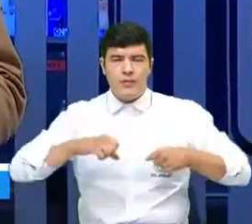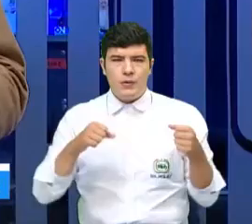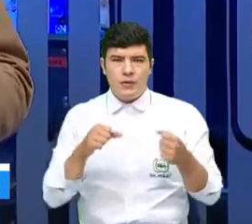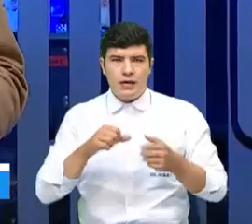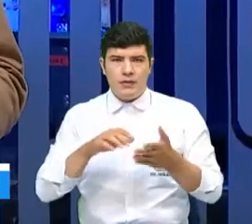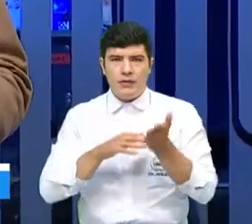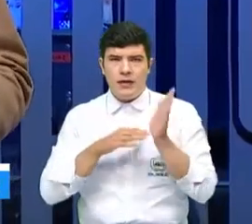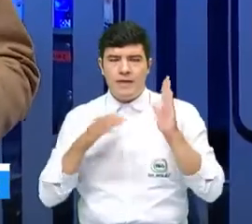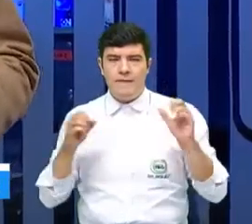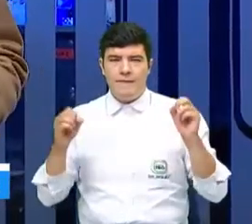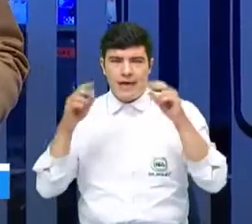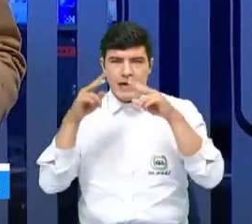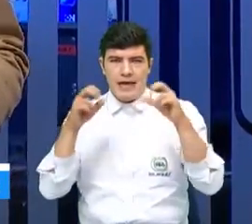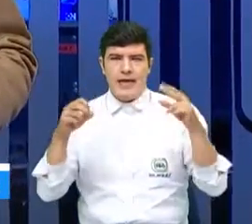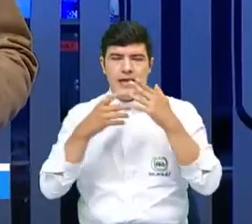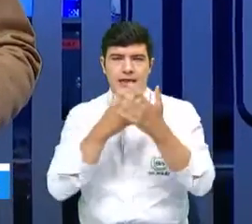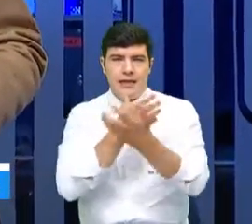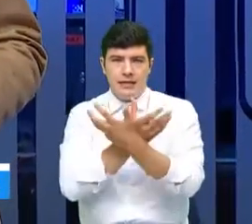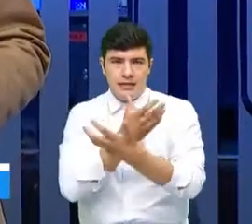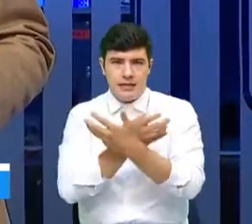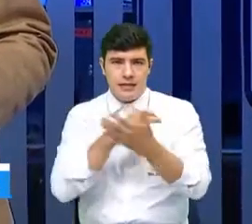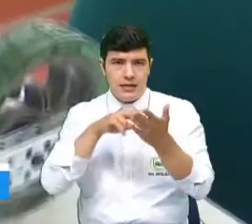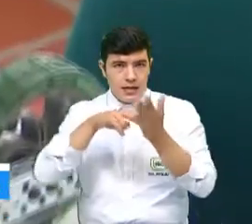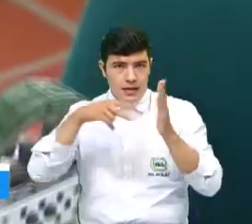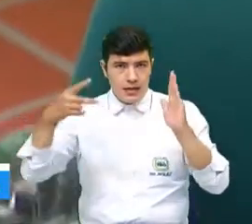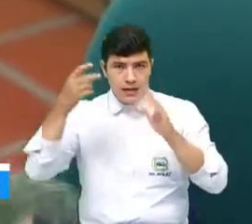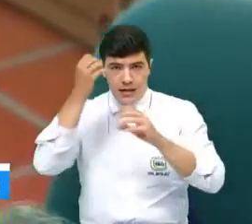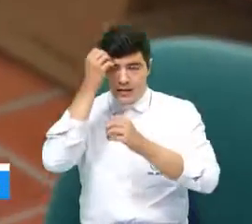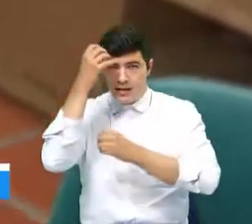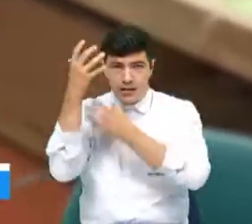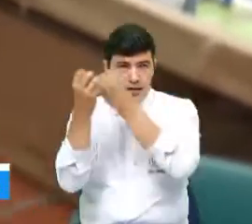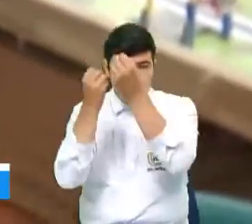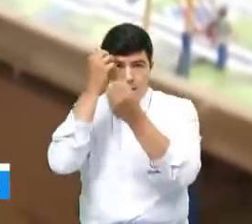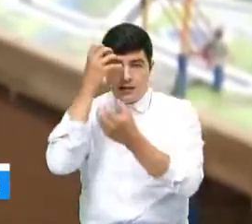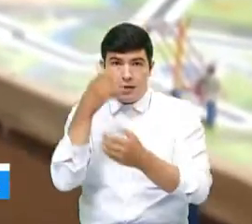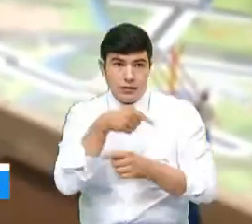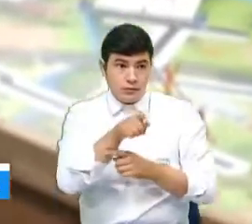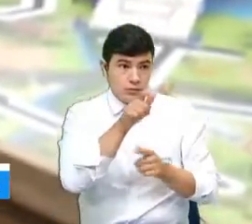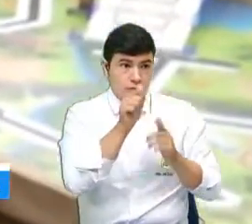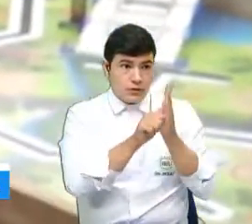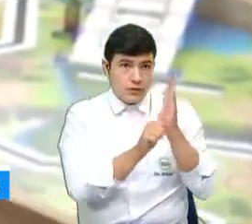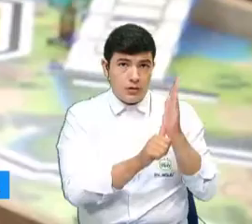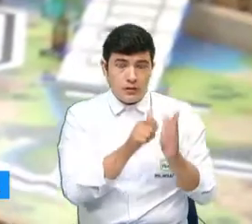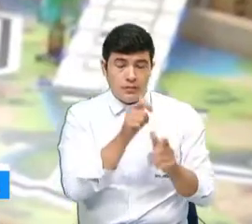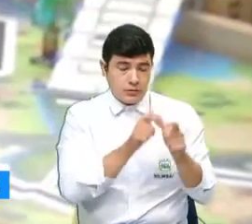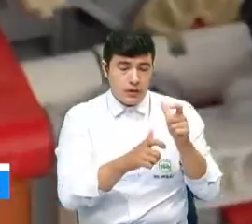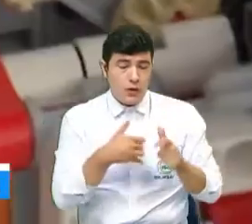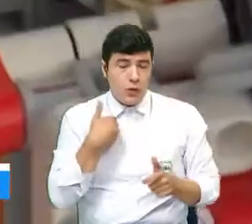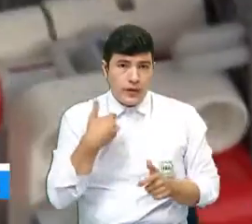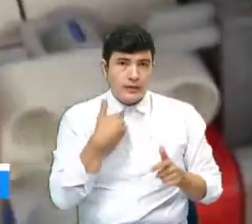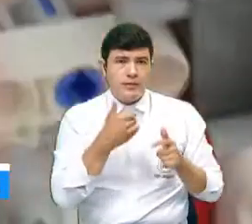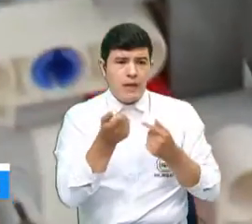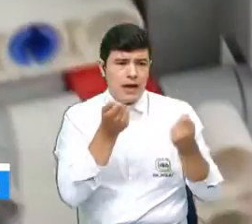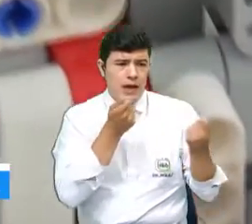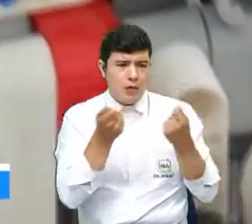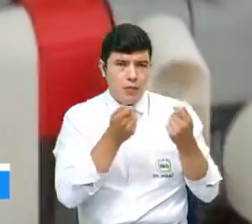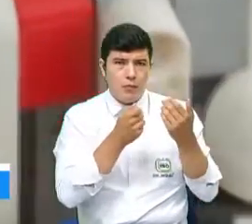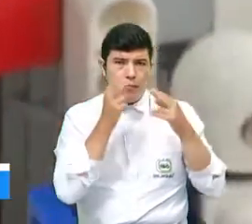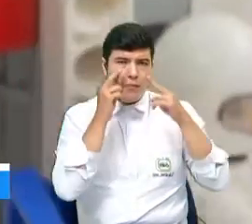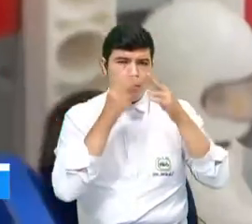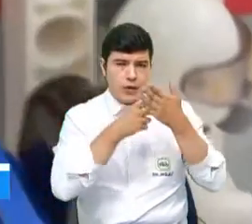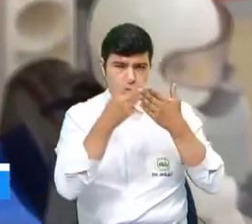ciencia de tecnología e innovación sus conocimientos en programación y el manejo de los proyectos de investigación